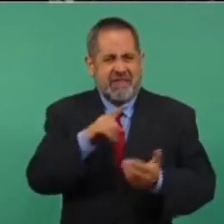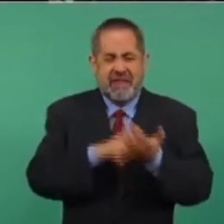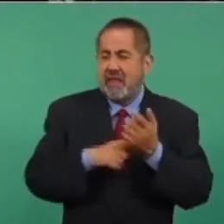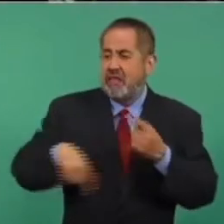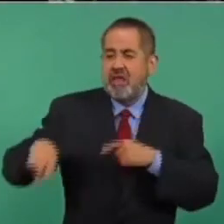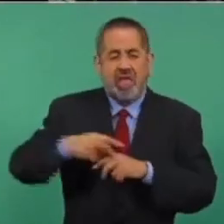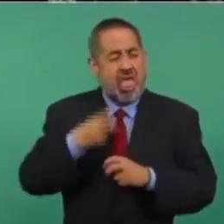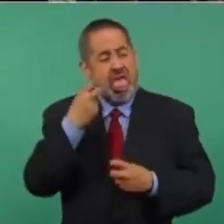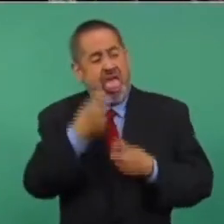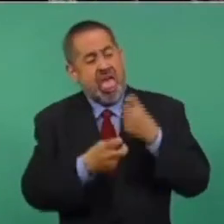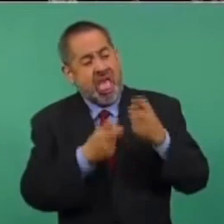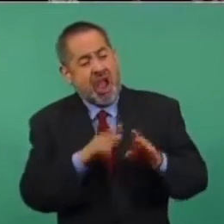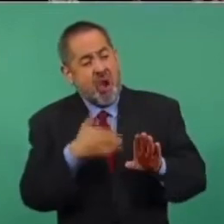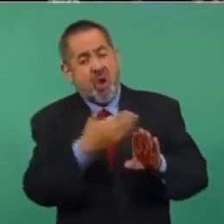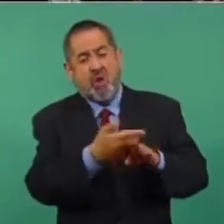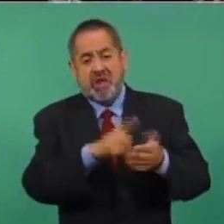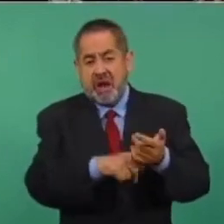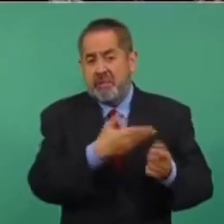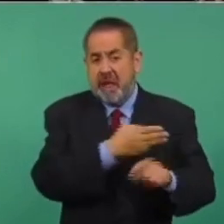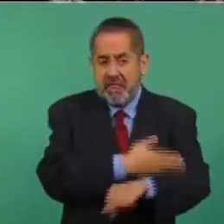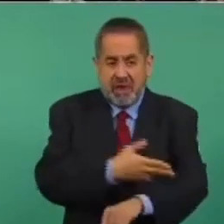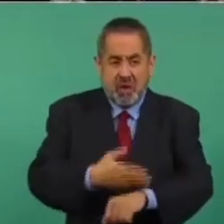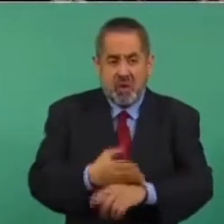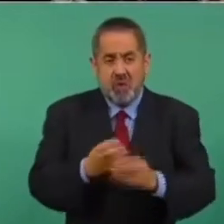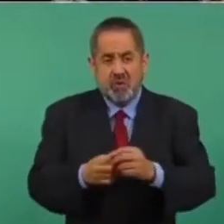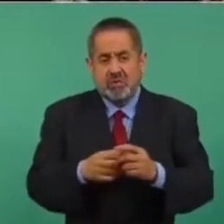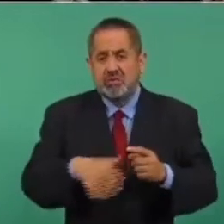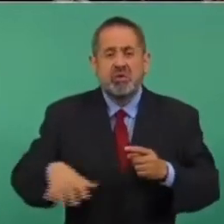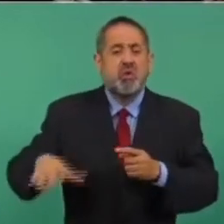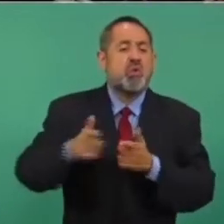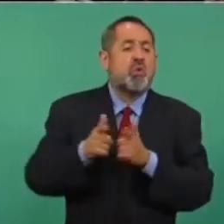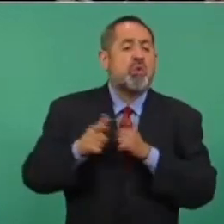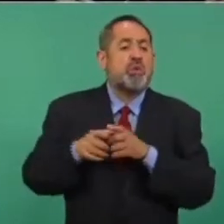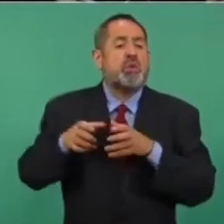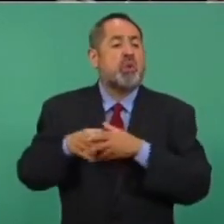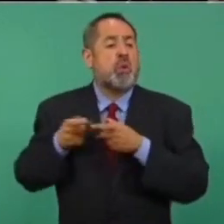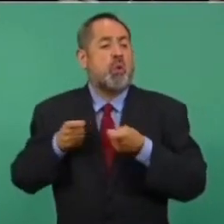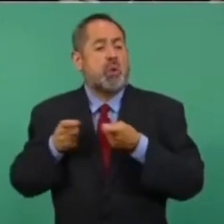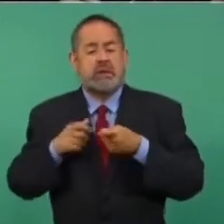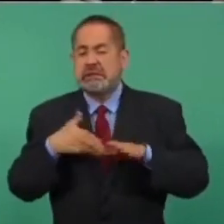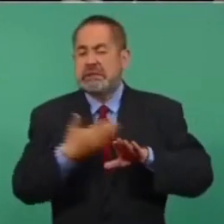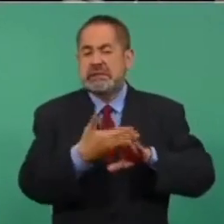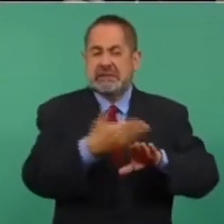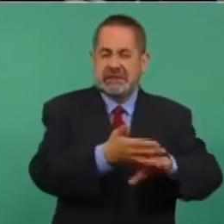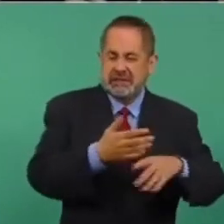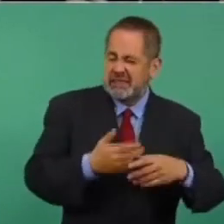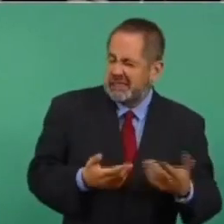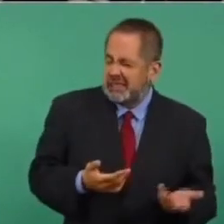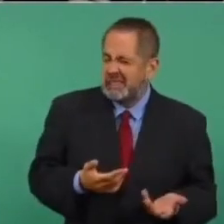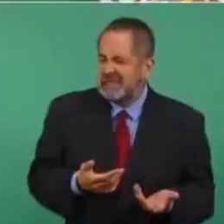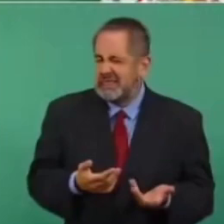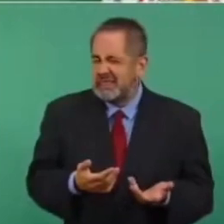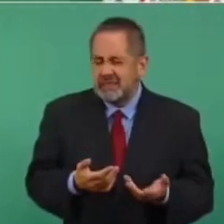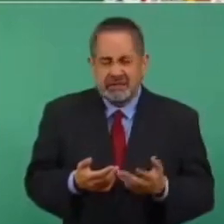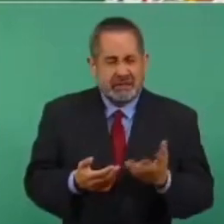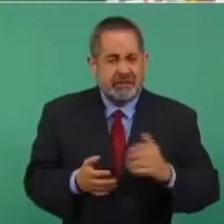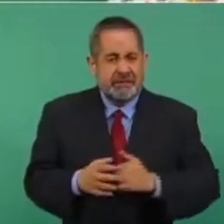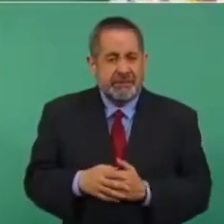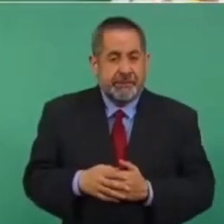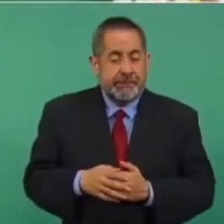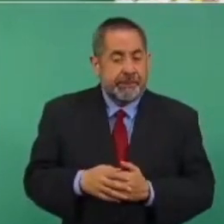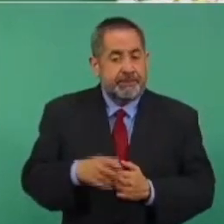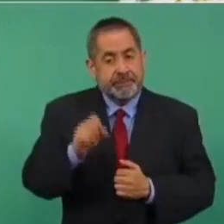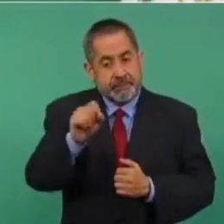vilipendiado, atacado por la oligarquía, ahí hasta por